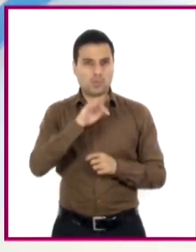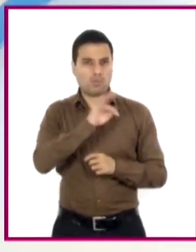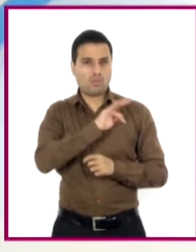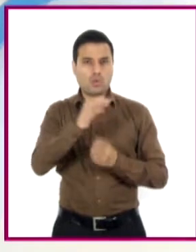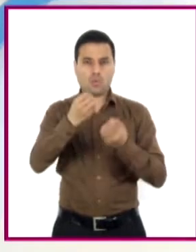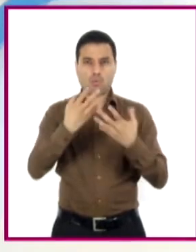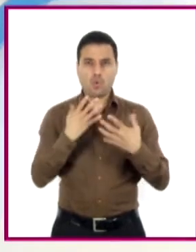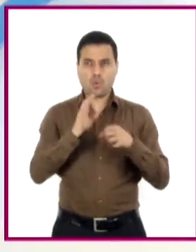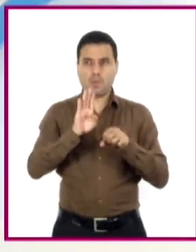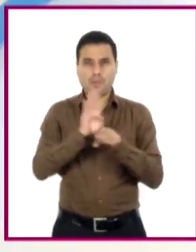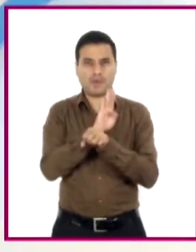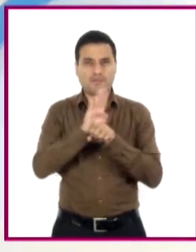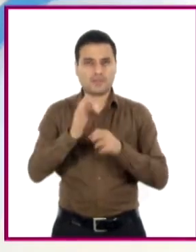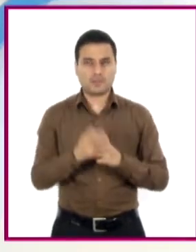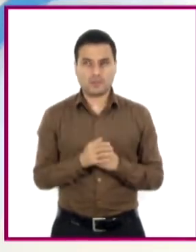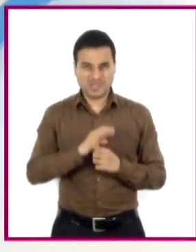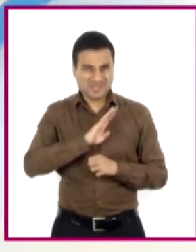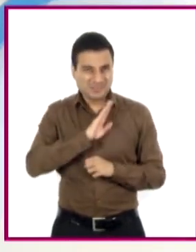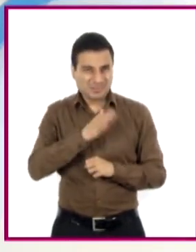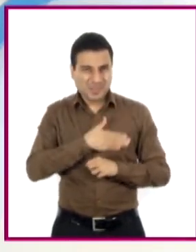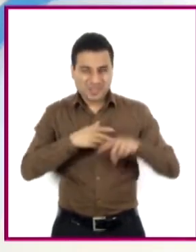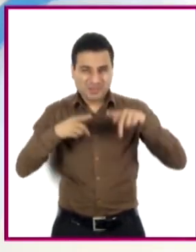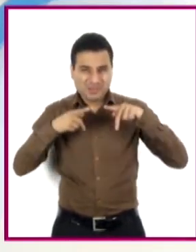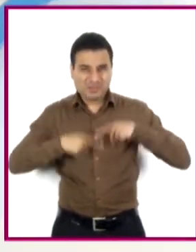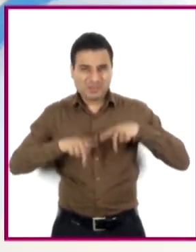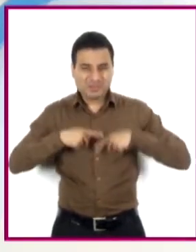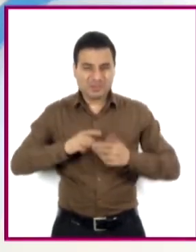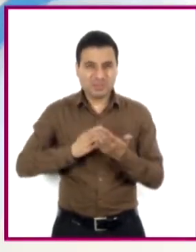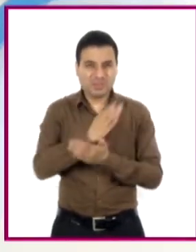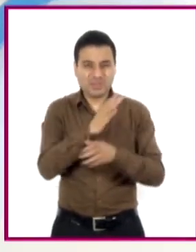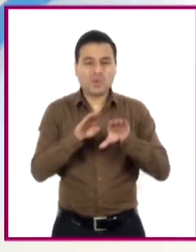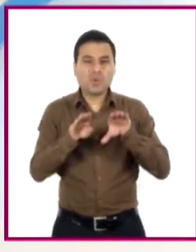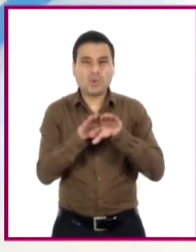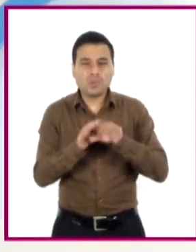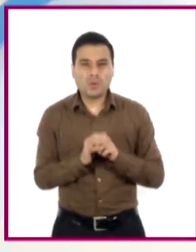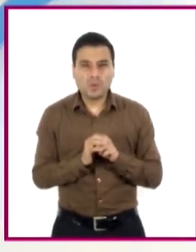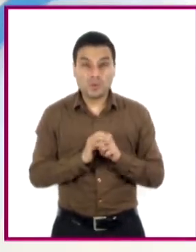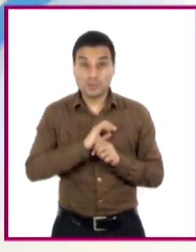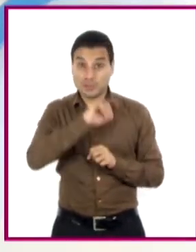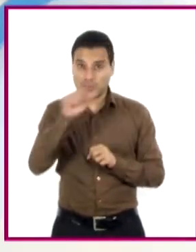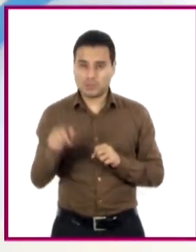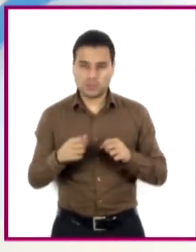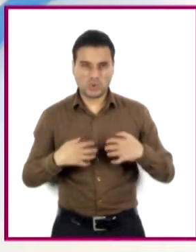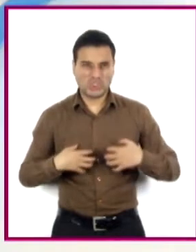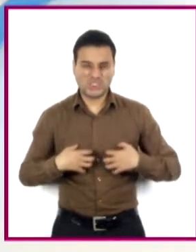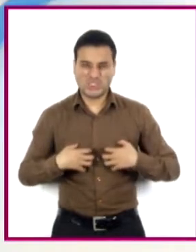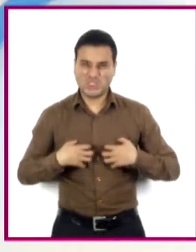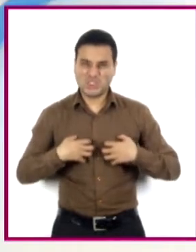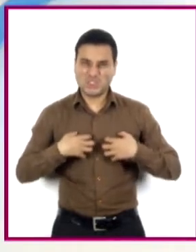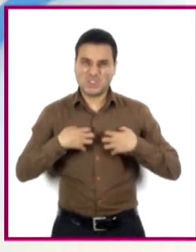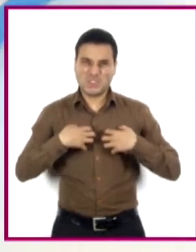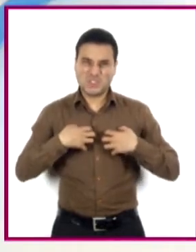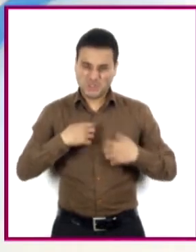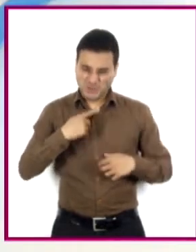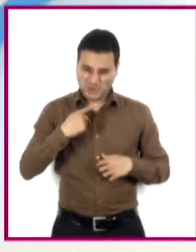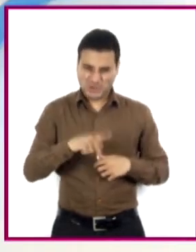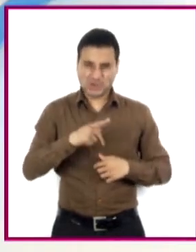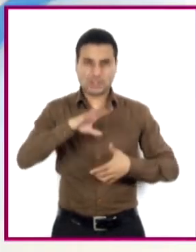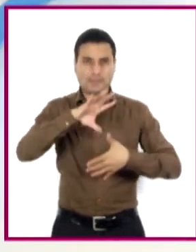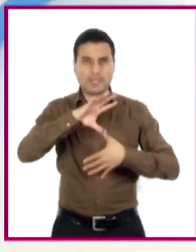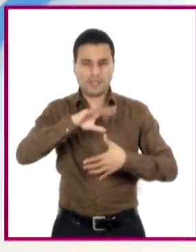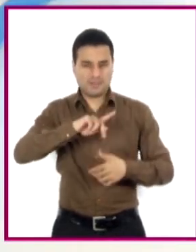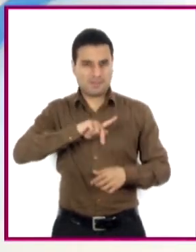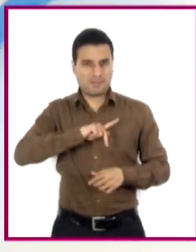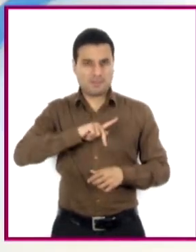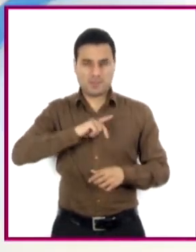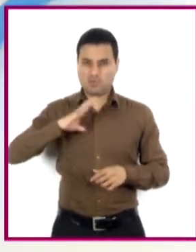los españoles, lo cual generó que despertara el sentimiento de orgullo y pertenencia a América, lo